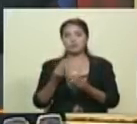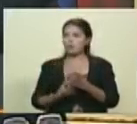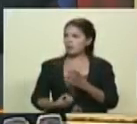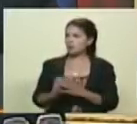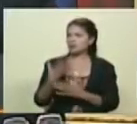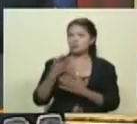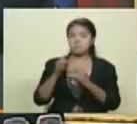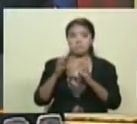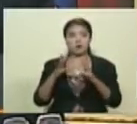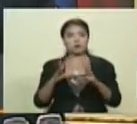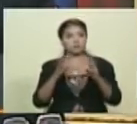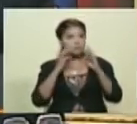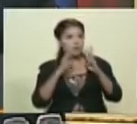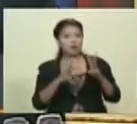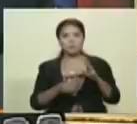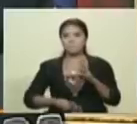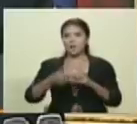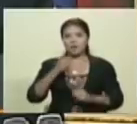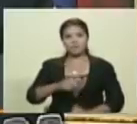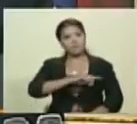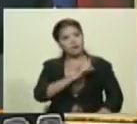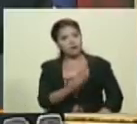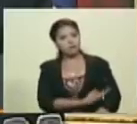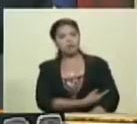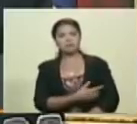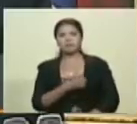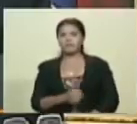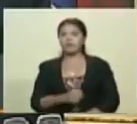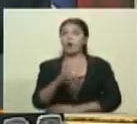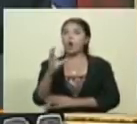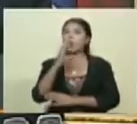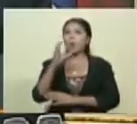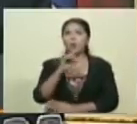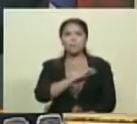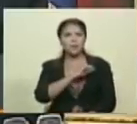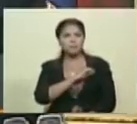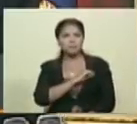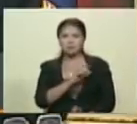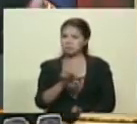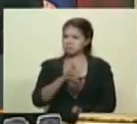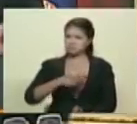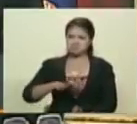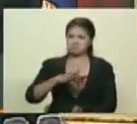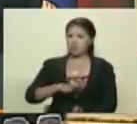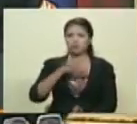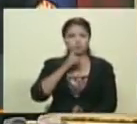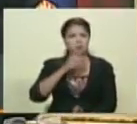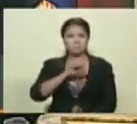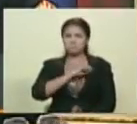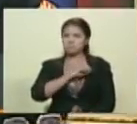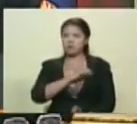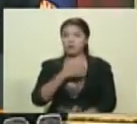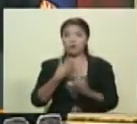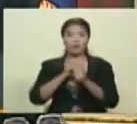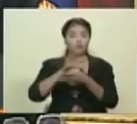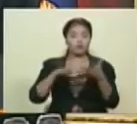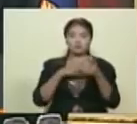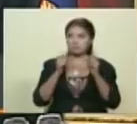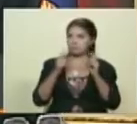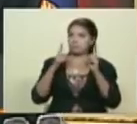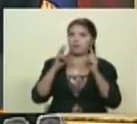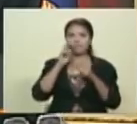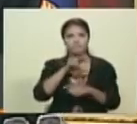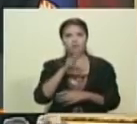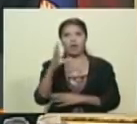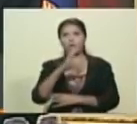más brillantes, más valientes. Colombia no le tiene miedo al terror, no le tiene miedo a la violencia, es impresionante ver a